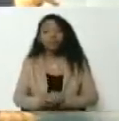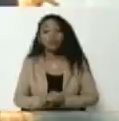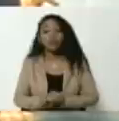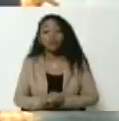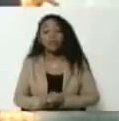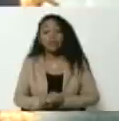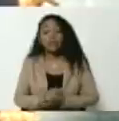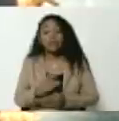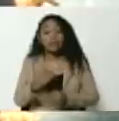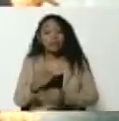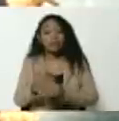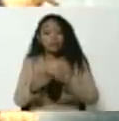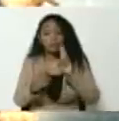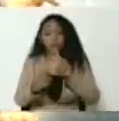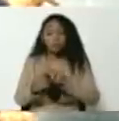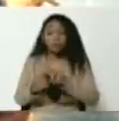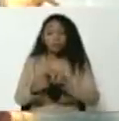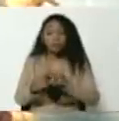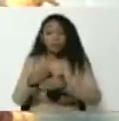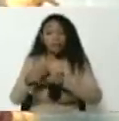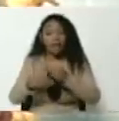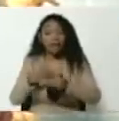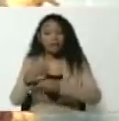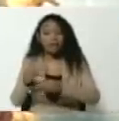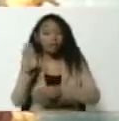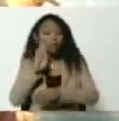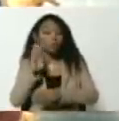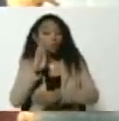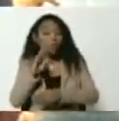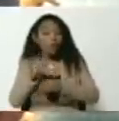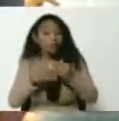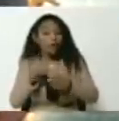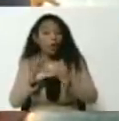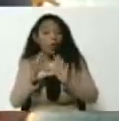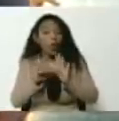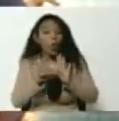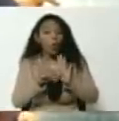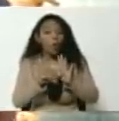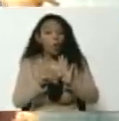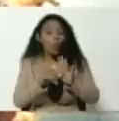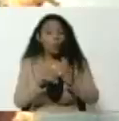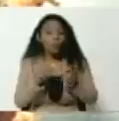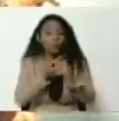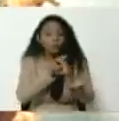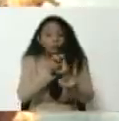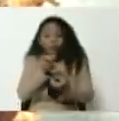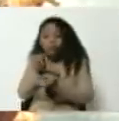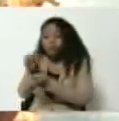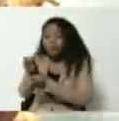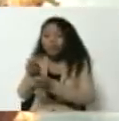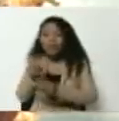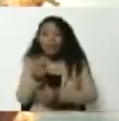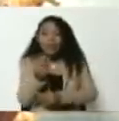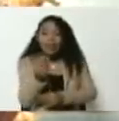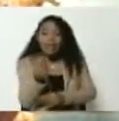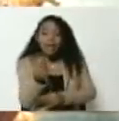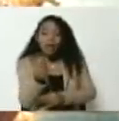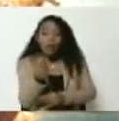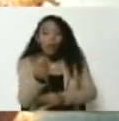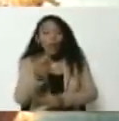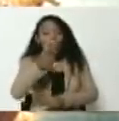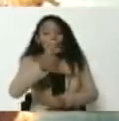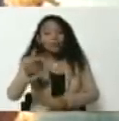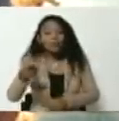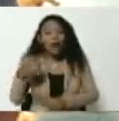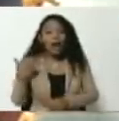concierto para delinquir a través del cobro de coimas, del cobro de comisiones, donde un ciudadano argentino